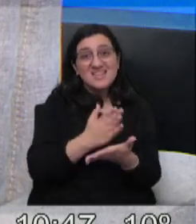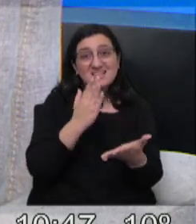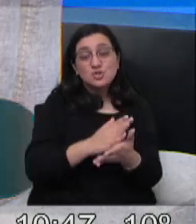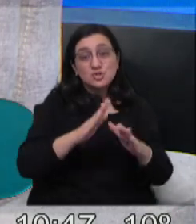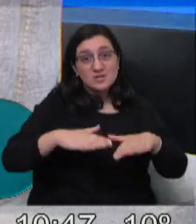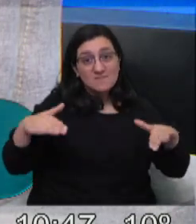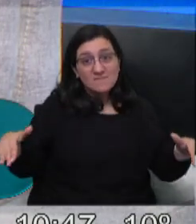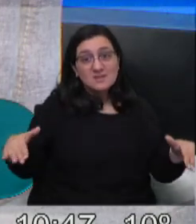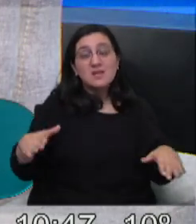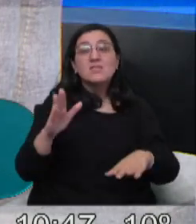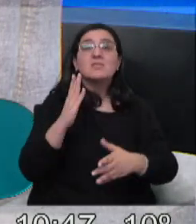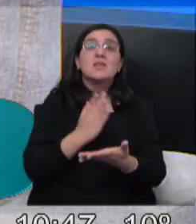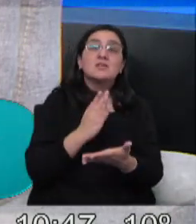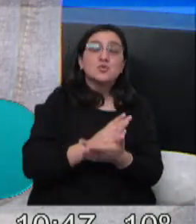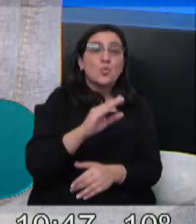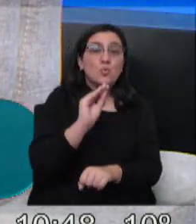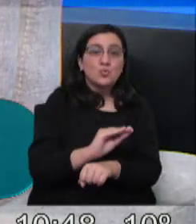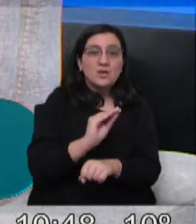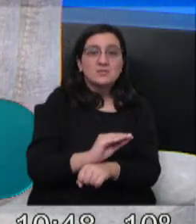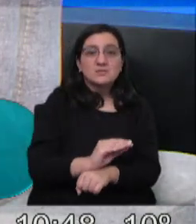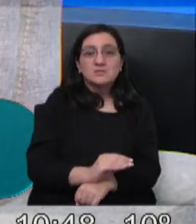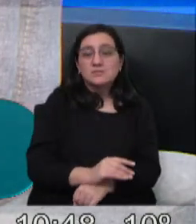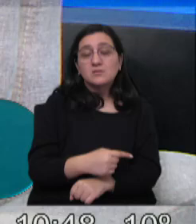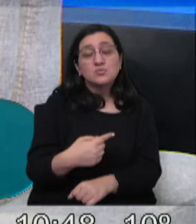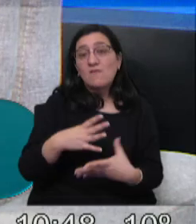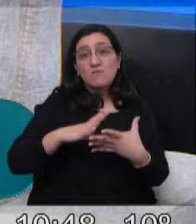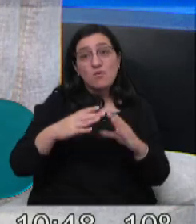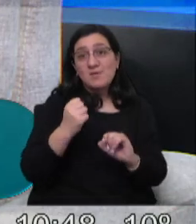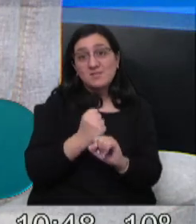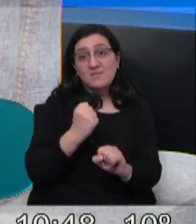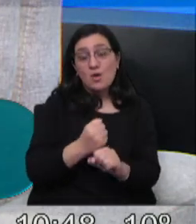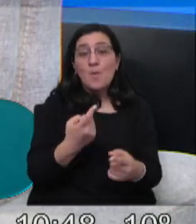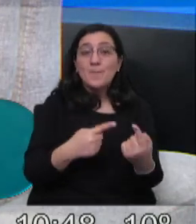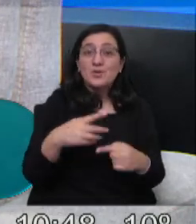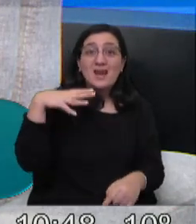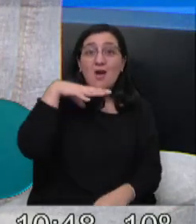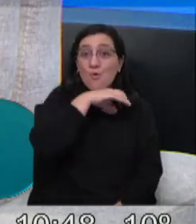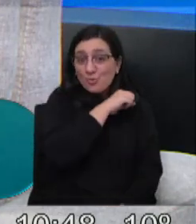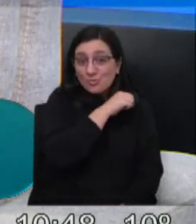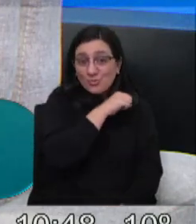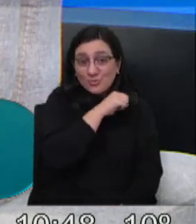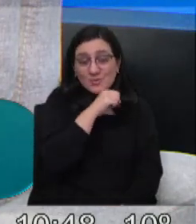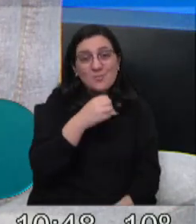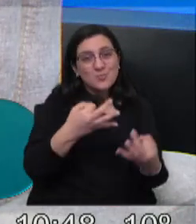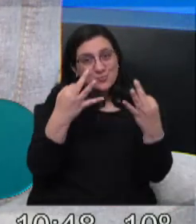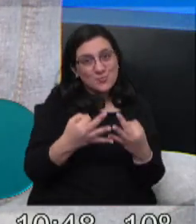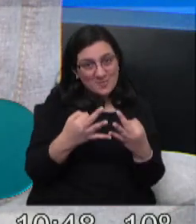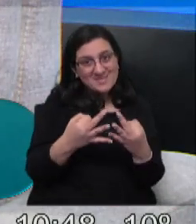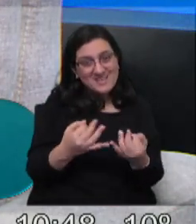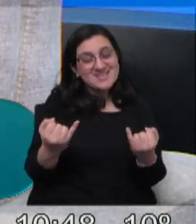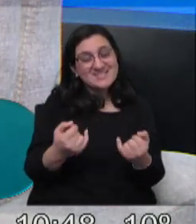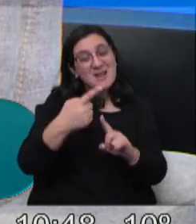infancias, derechos culturales, es una línea que tenemos de trabajo, pero que en agosto puntualmente se manifiesta